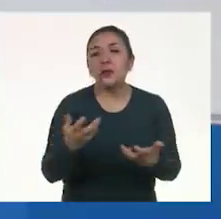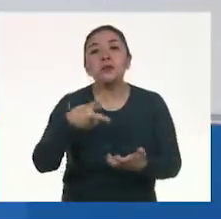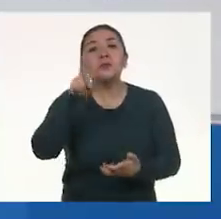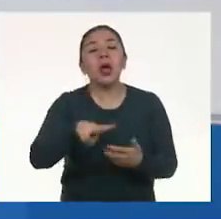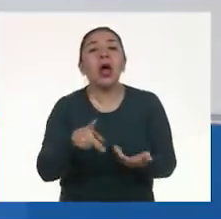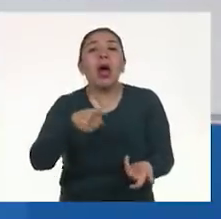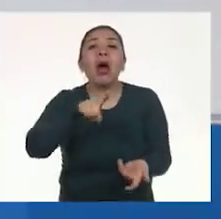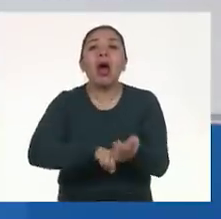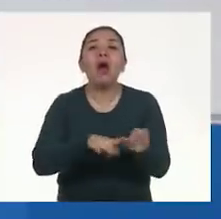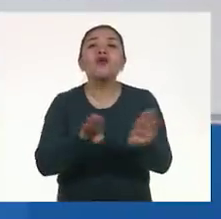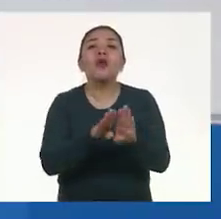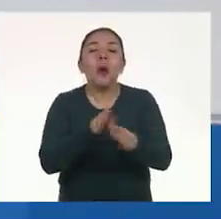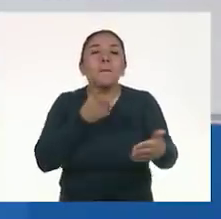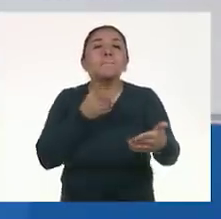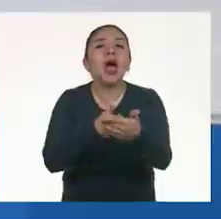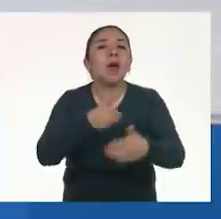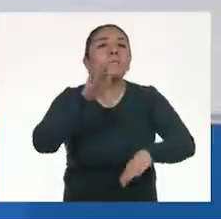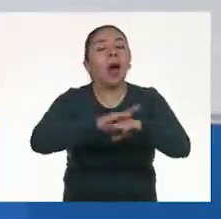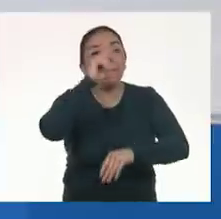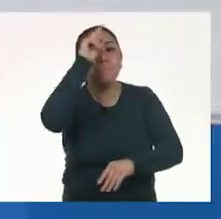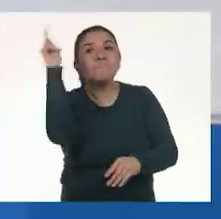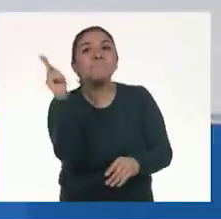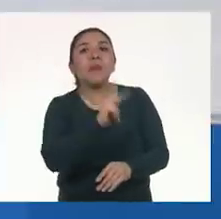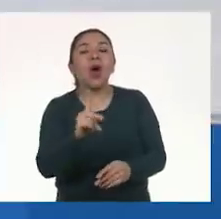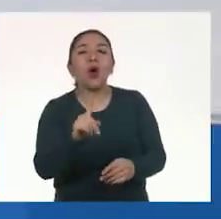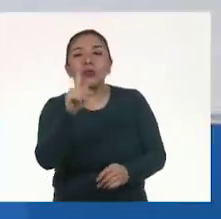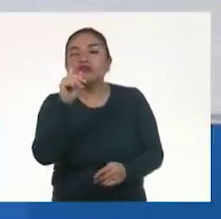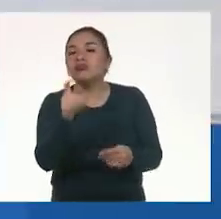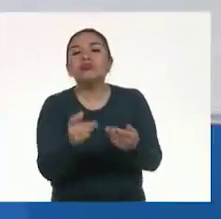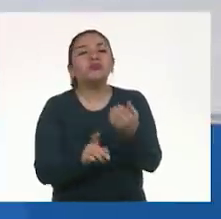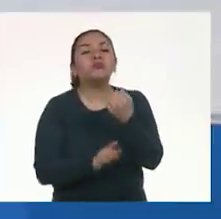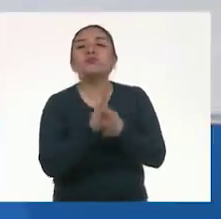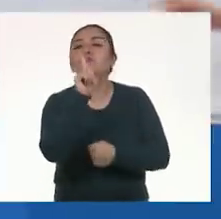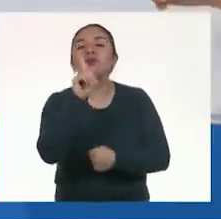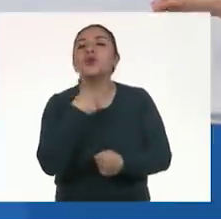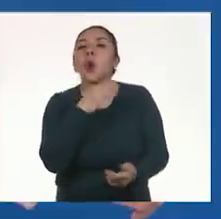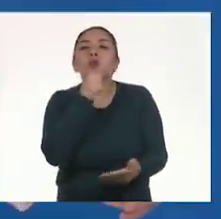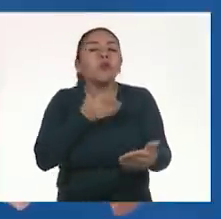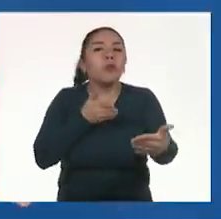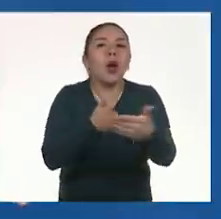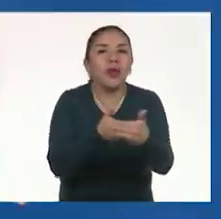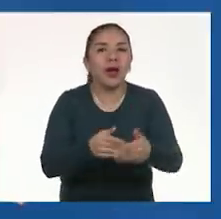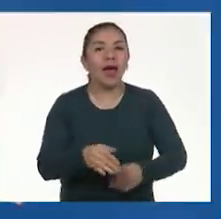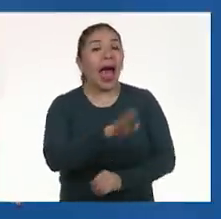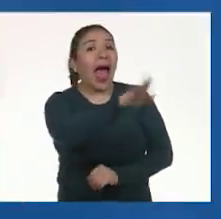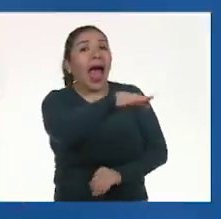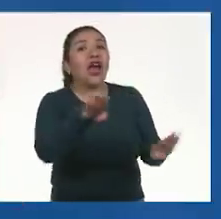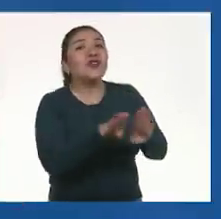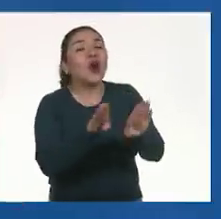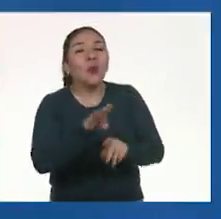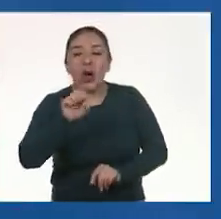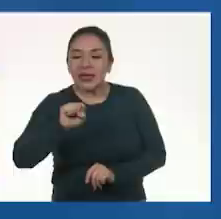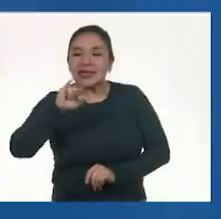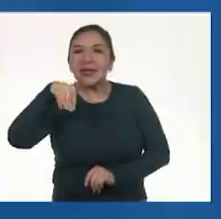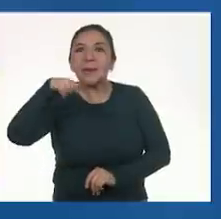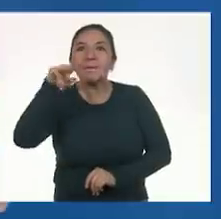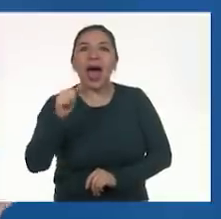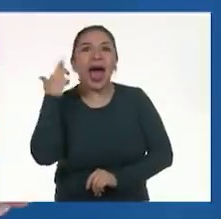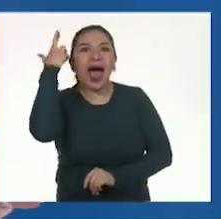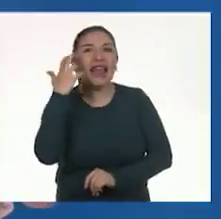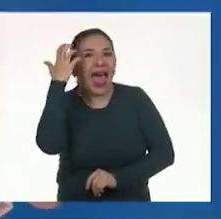verdad es que el obstáculo es demasiado grande y no logra pasarlo. ¡Como Simba! Como Simba,